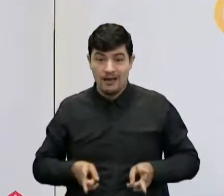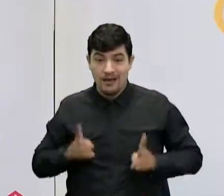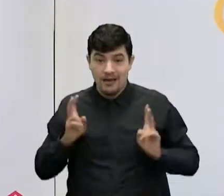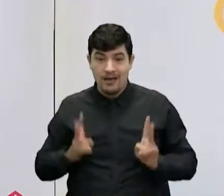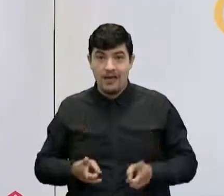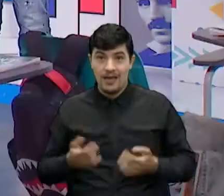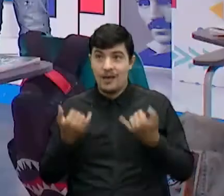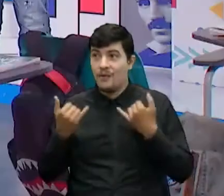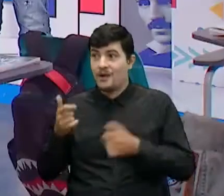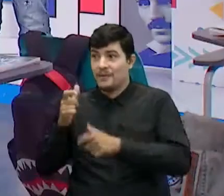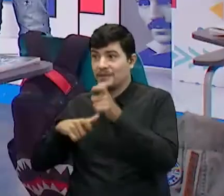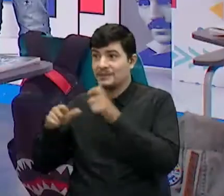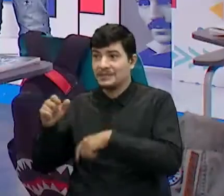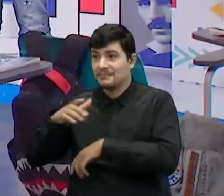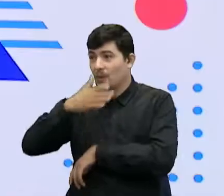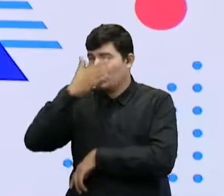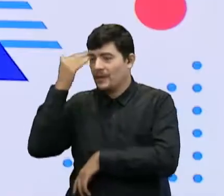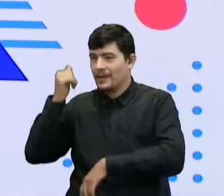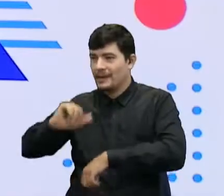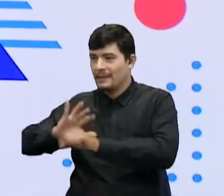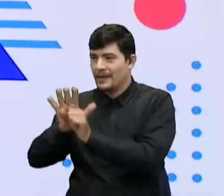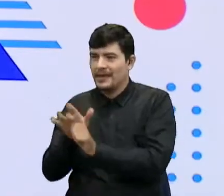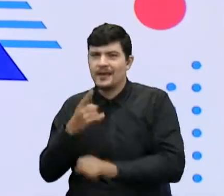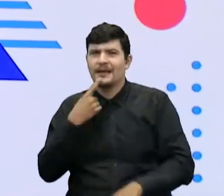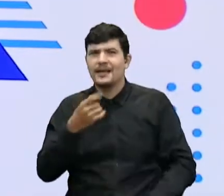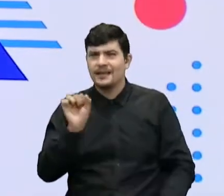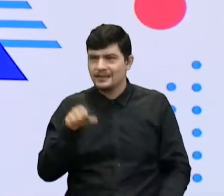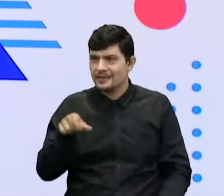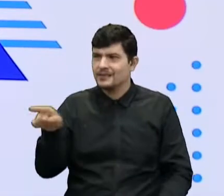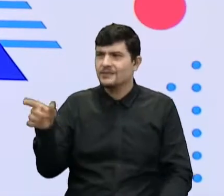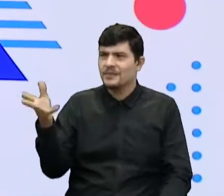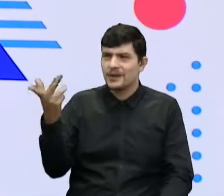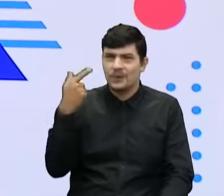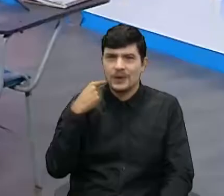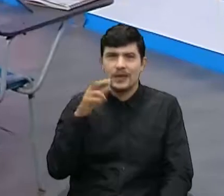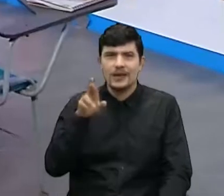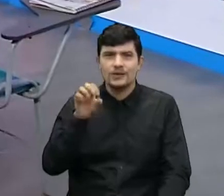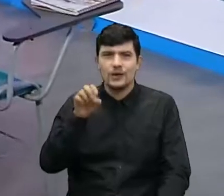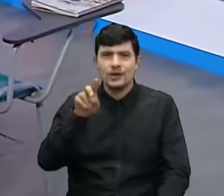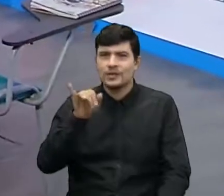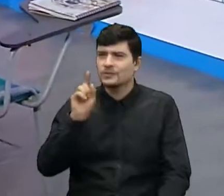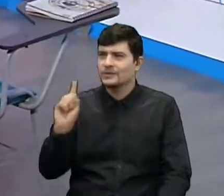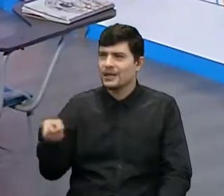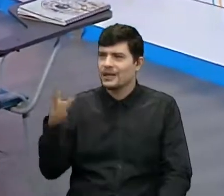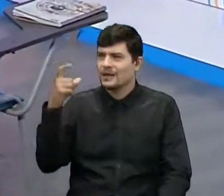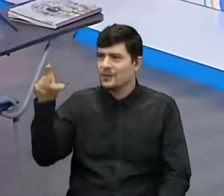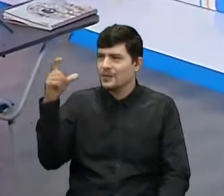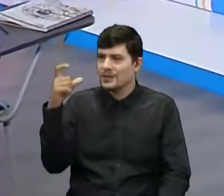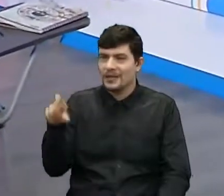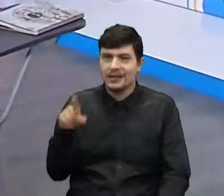que hay COVID Me dijeron que Ronnie era de De Cúcuta Cúcuta